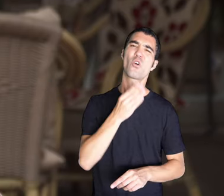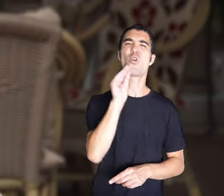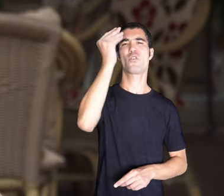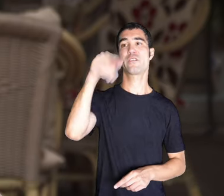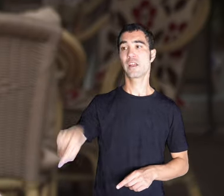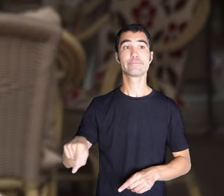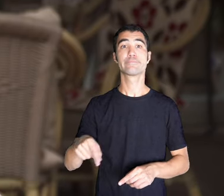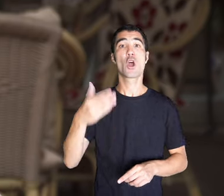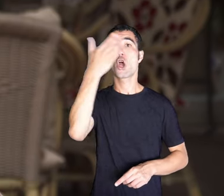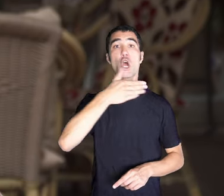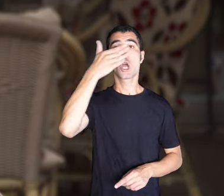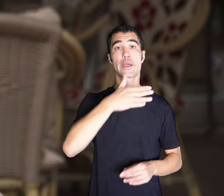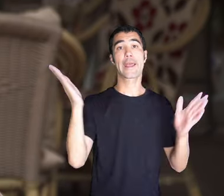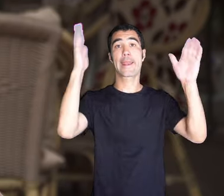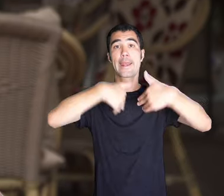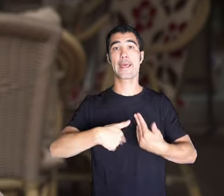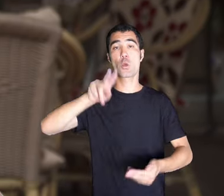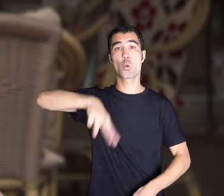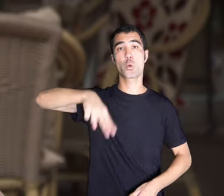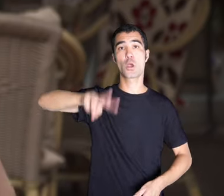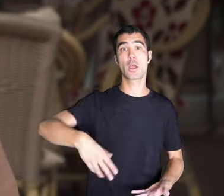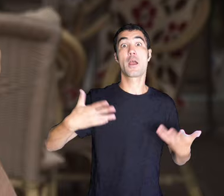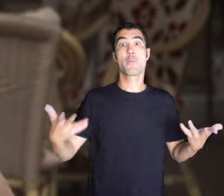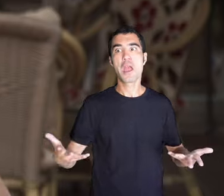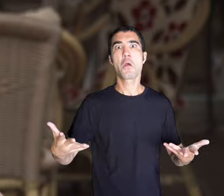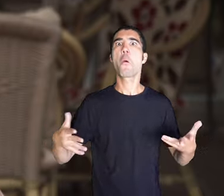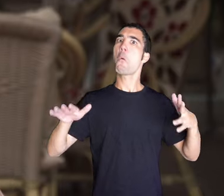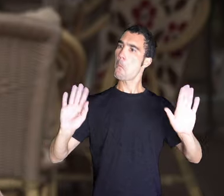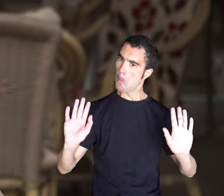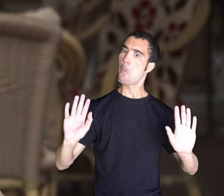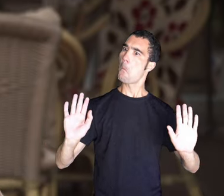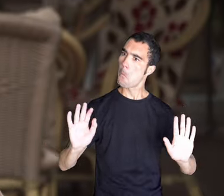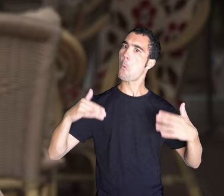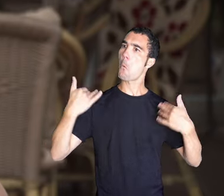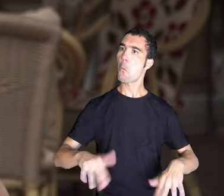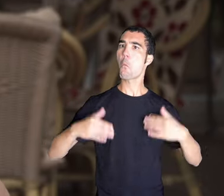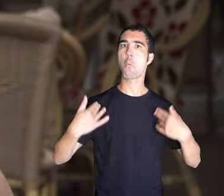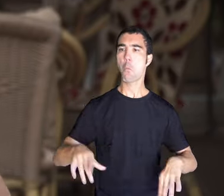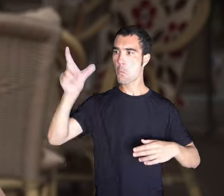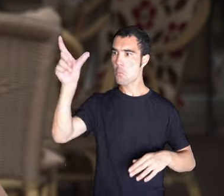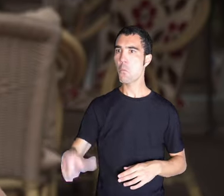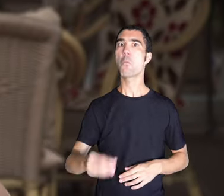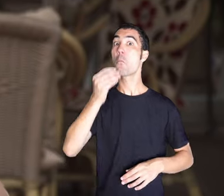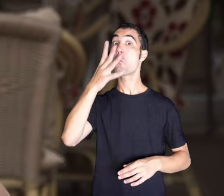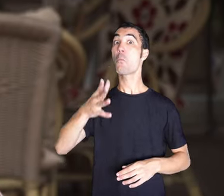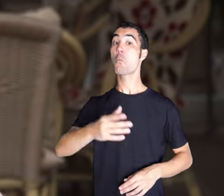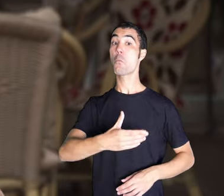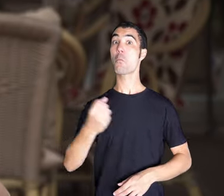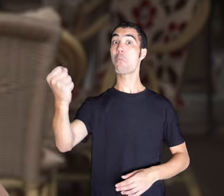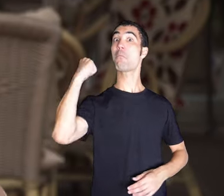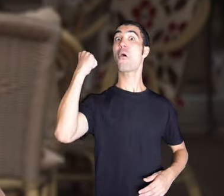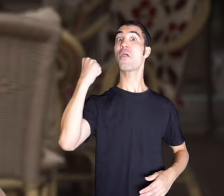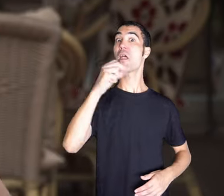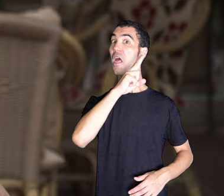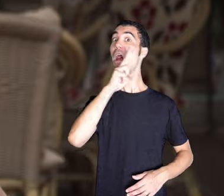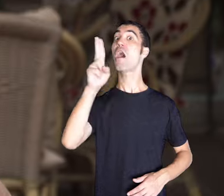ido a la escuela ella. Pero desde luego era, bueno, una matriarca,